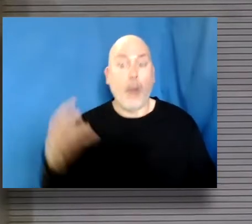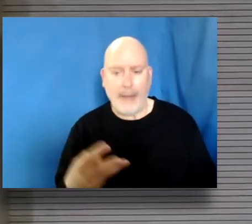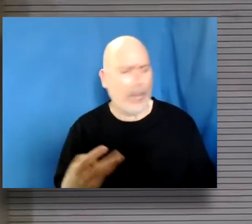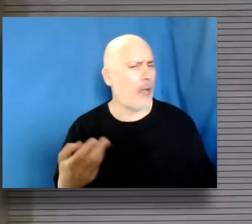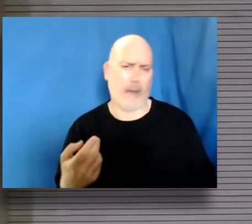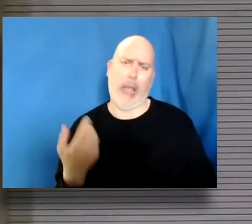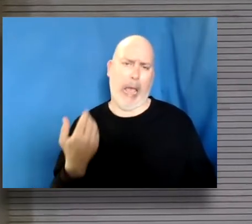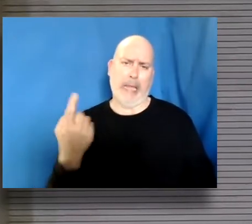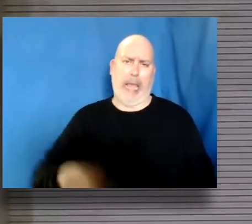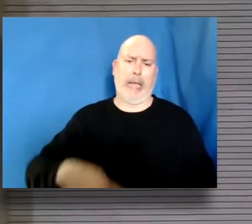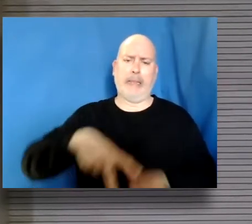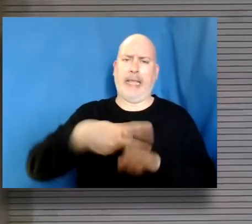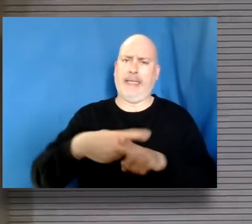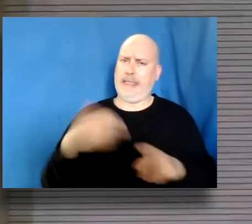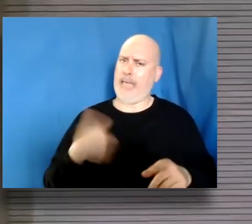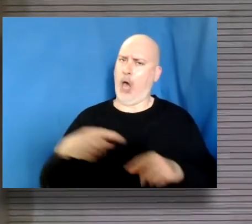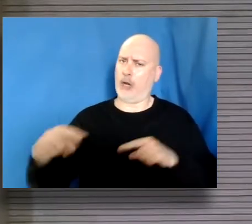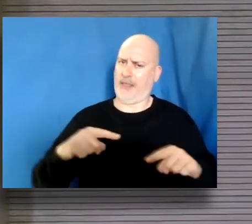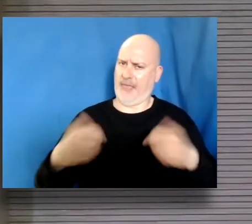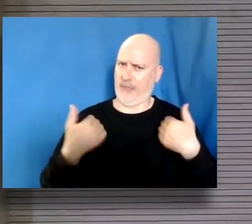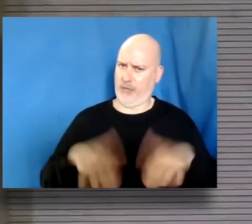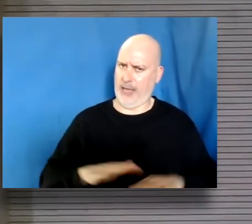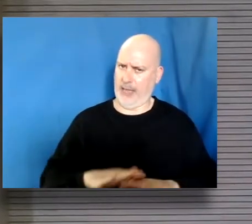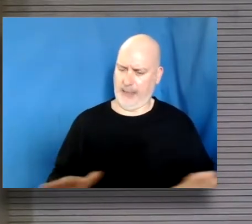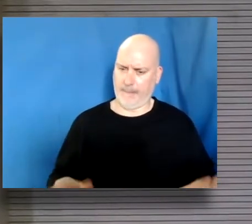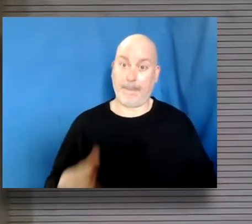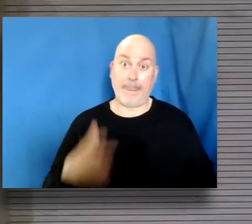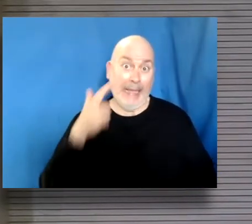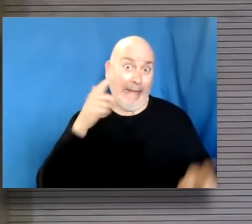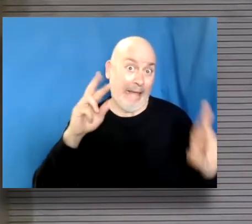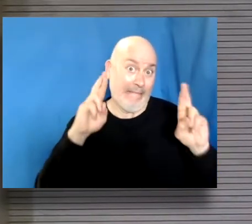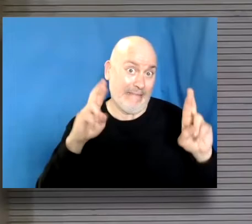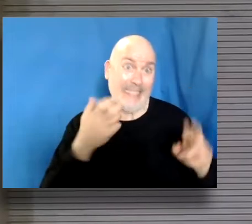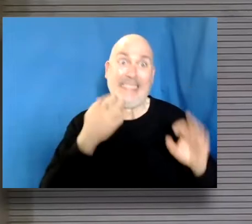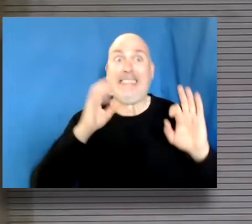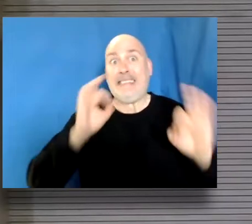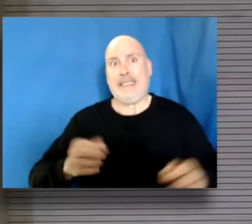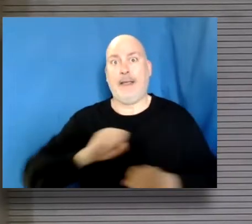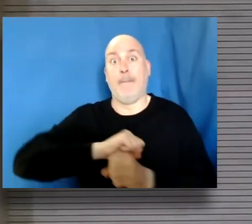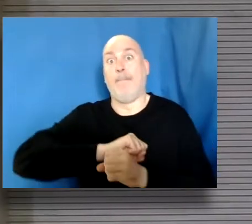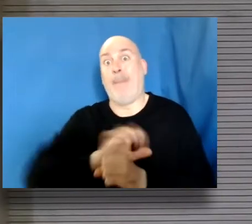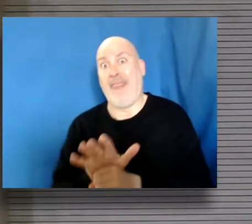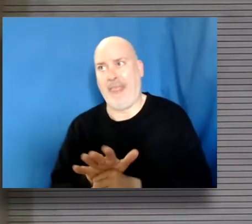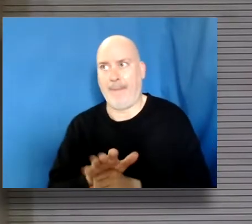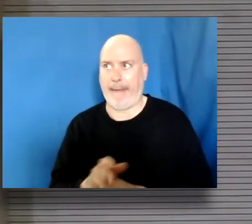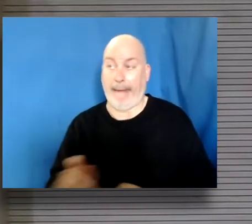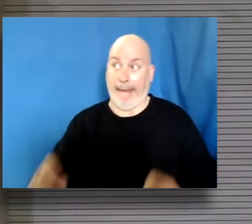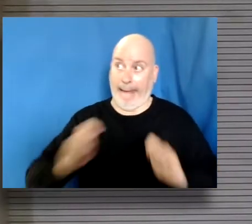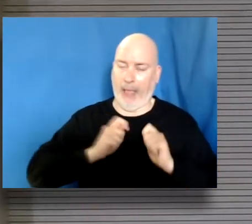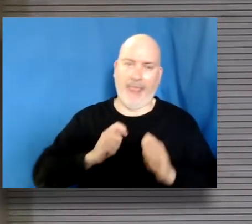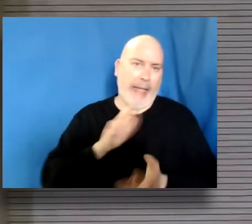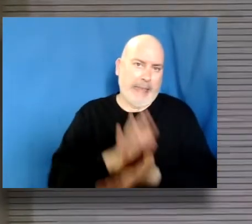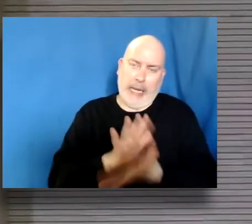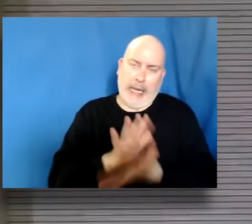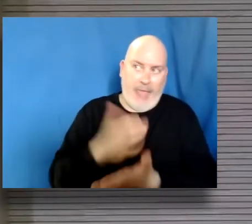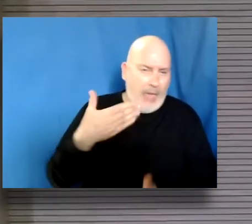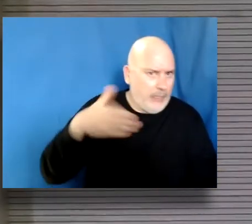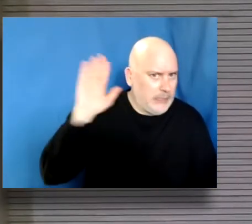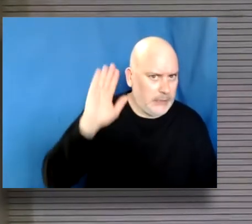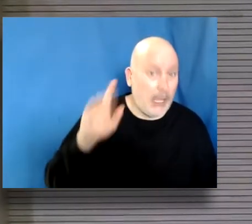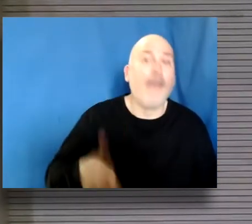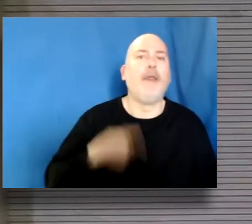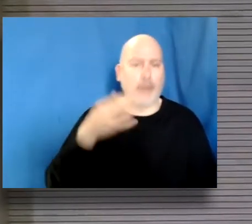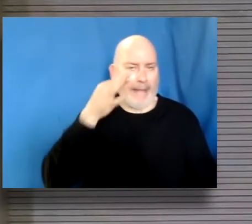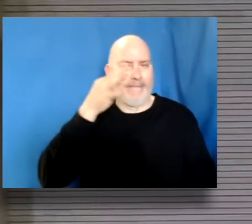organizados. Esperemos que si esta pandemia nos da tregua, en algún momento volvamos a hacerlos